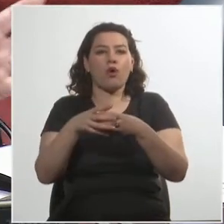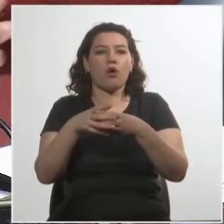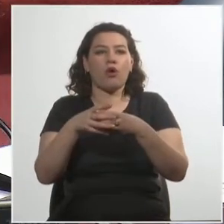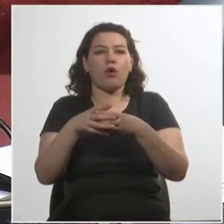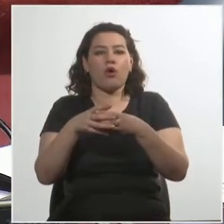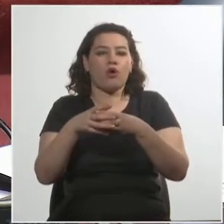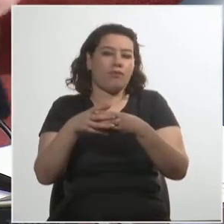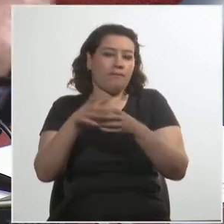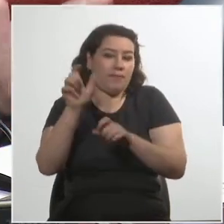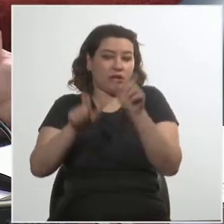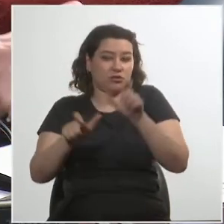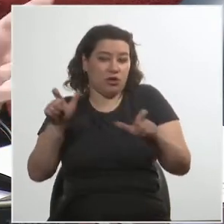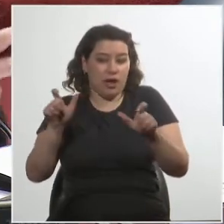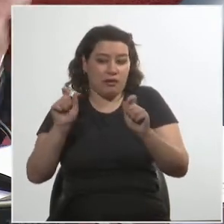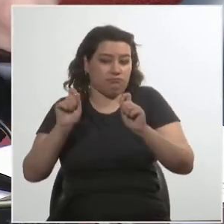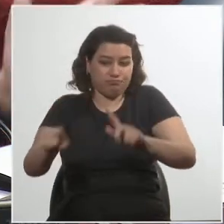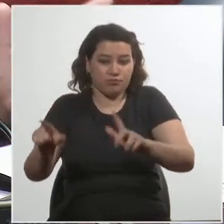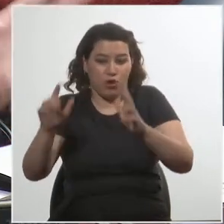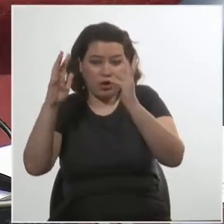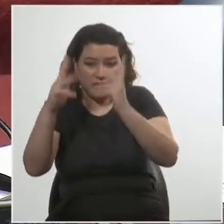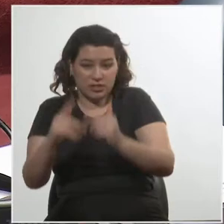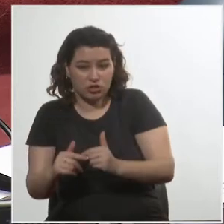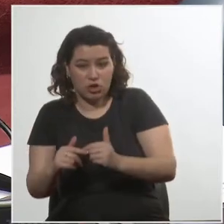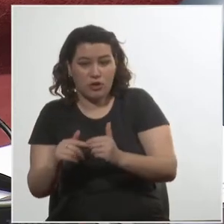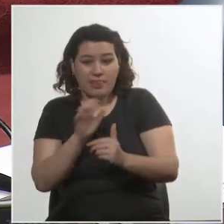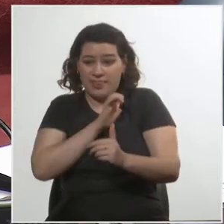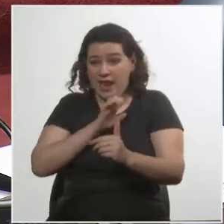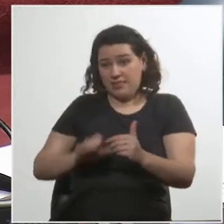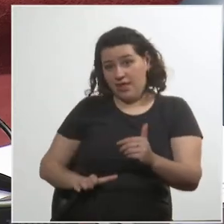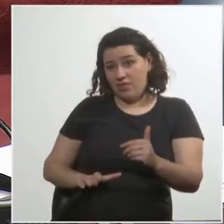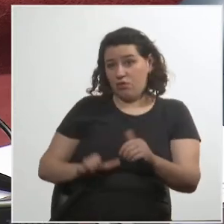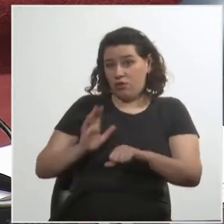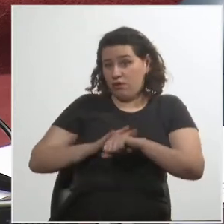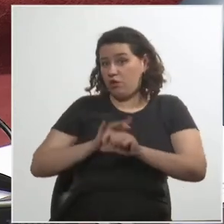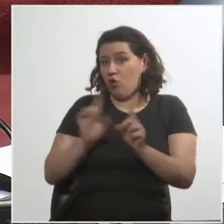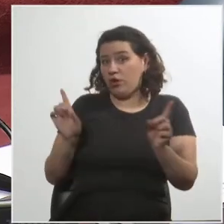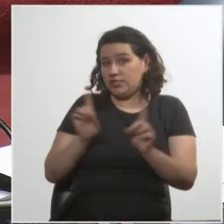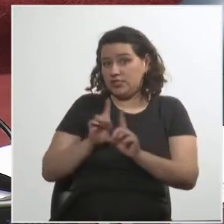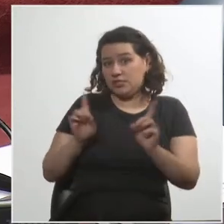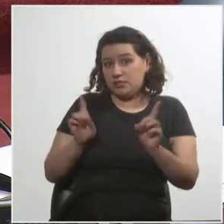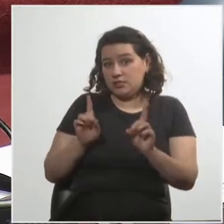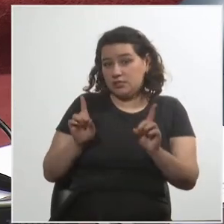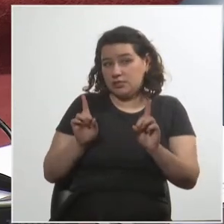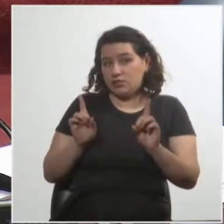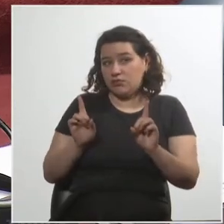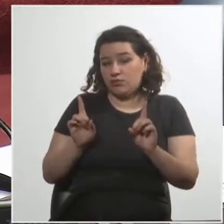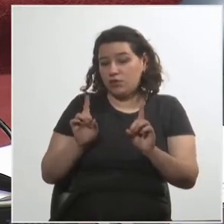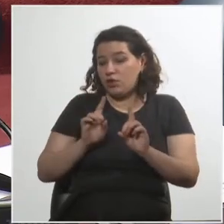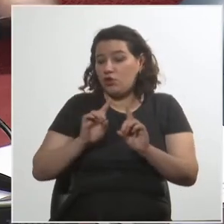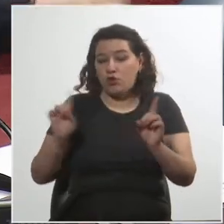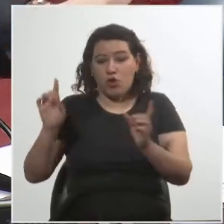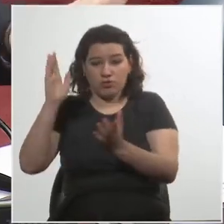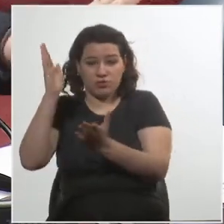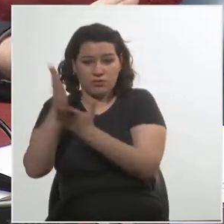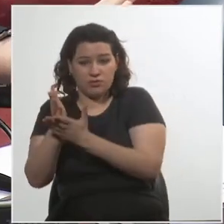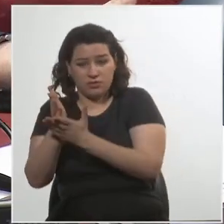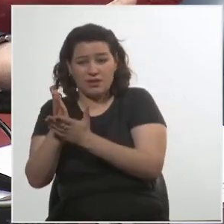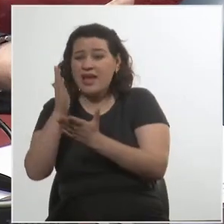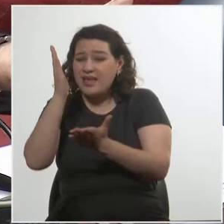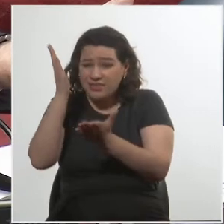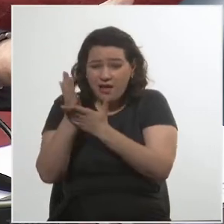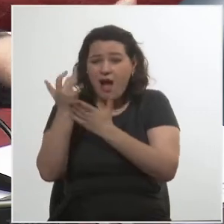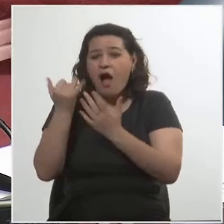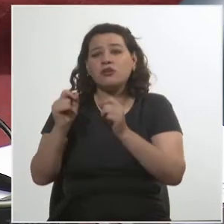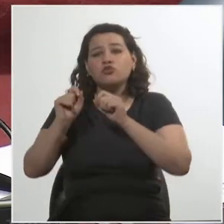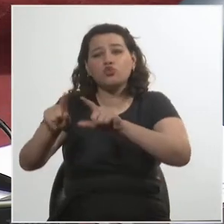privados particulares no estatales y no al terrorismo de estado que está definido en